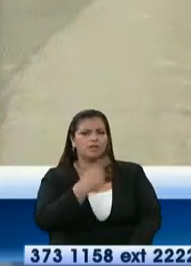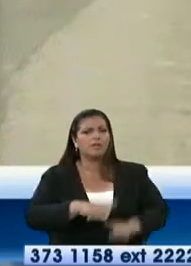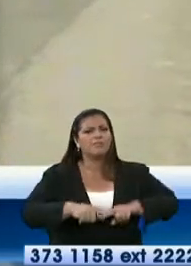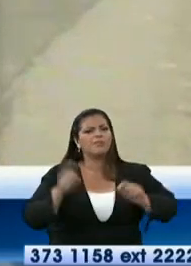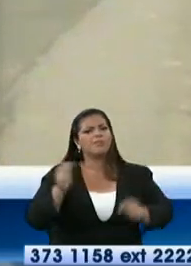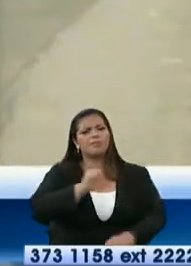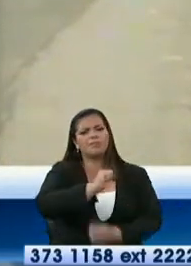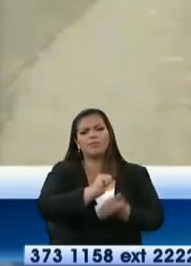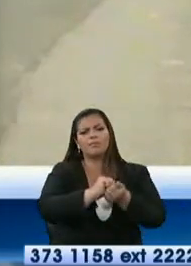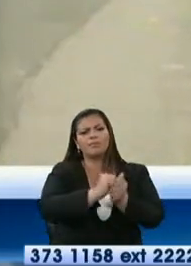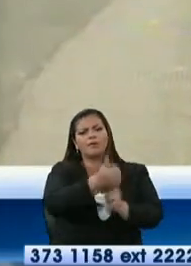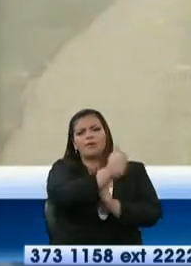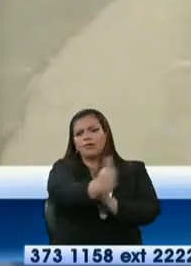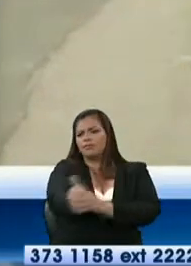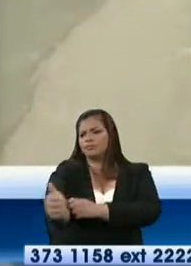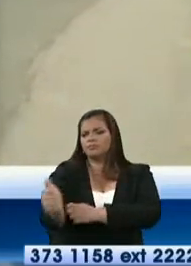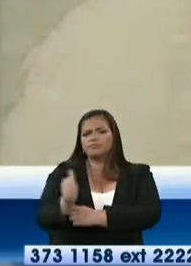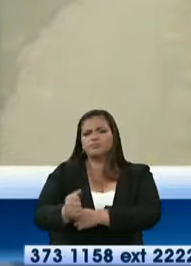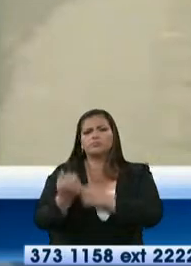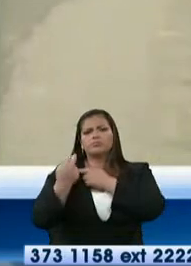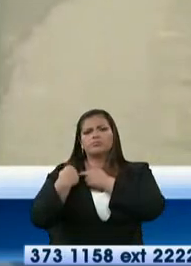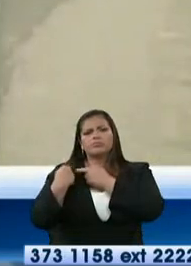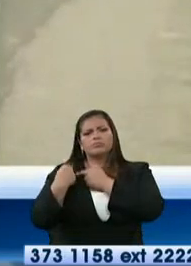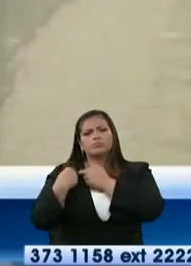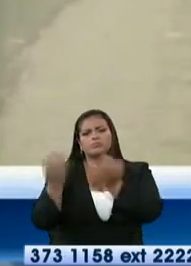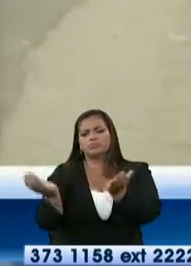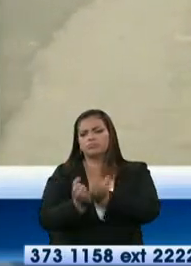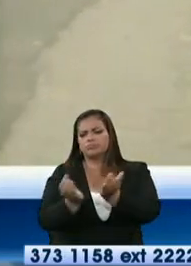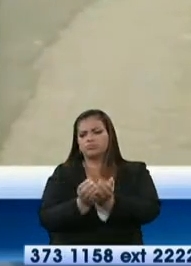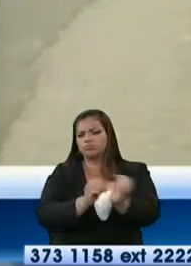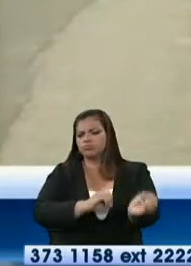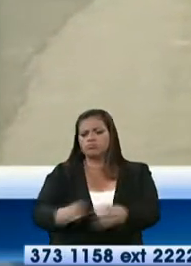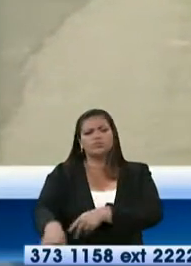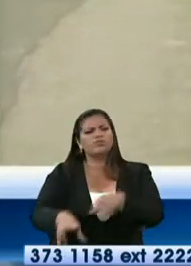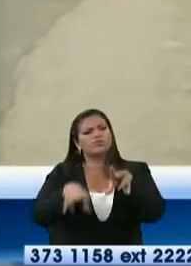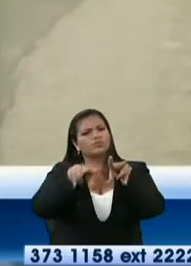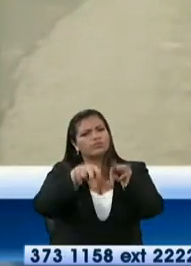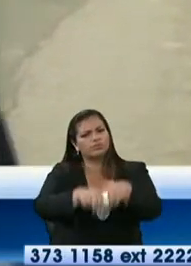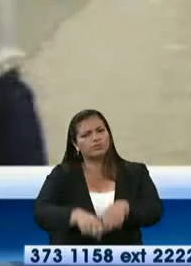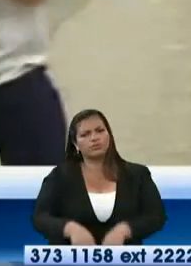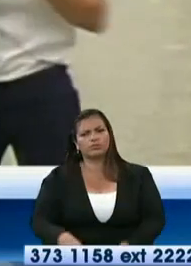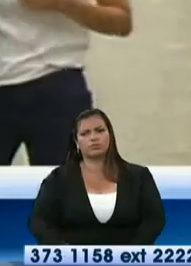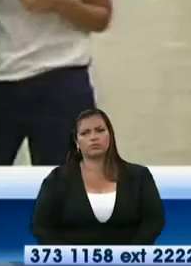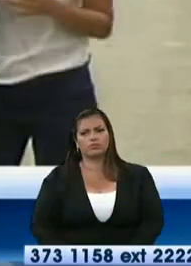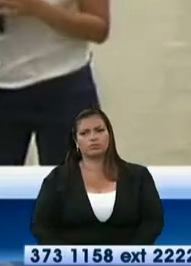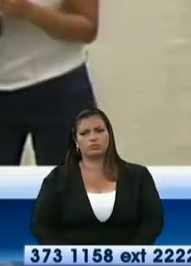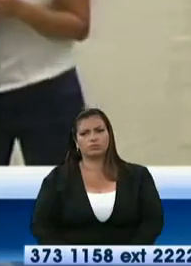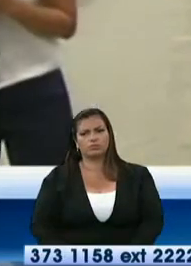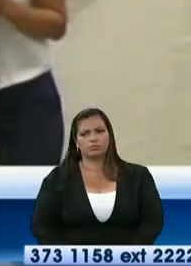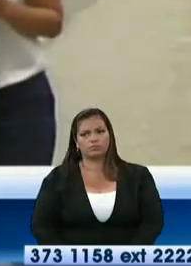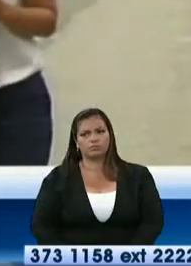basura, porque incluso, o sea, el hecho de que sea un canal de aguas lluvias por sí, no quiere decir que